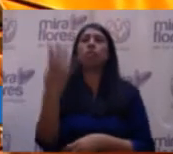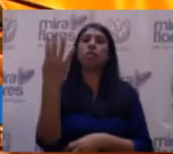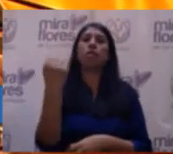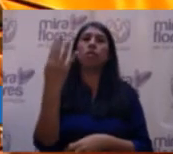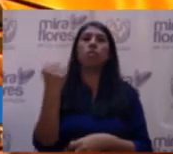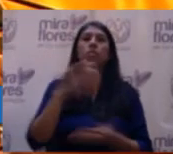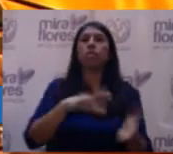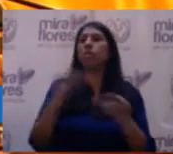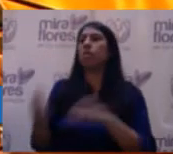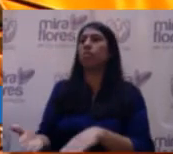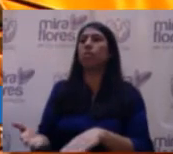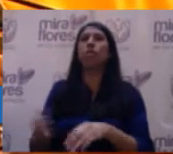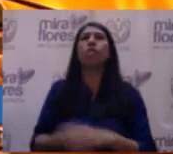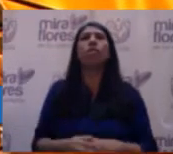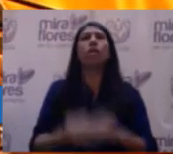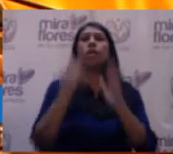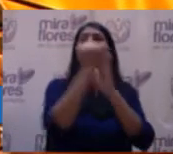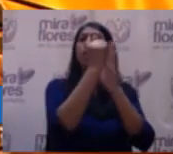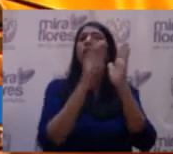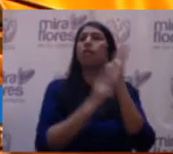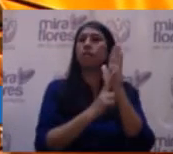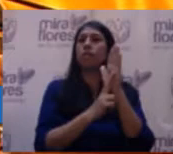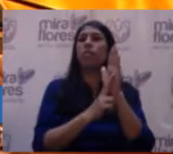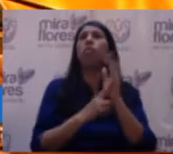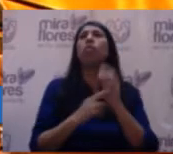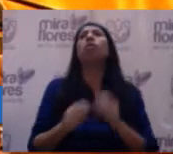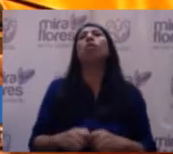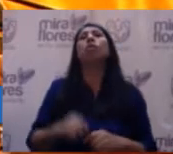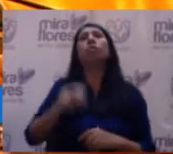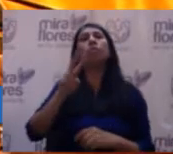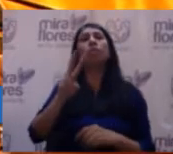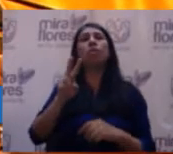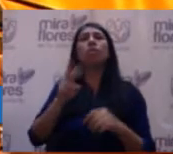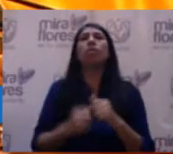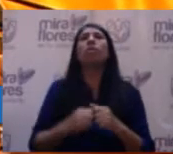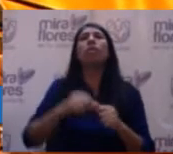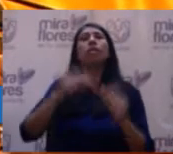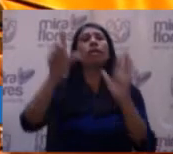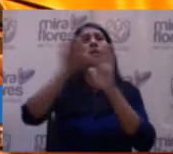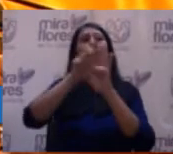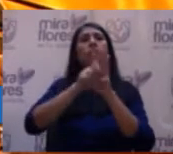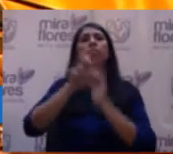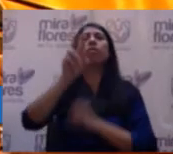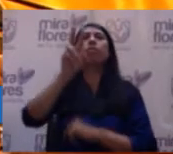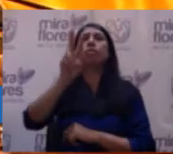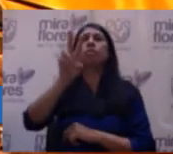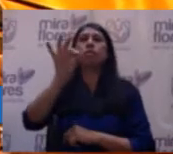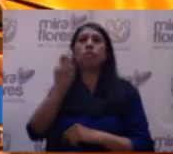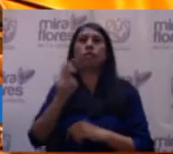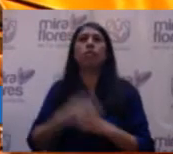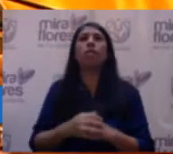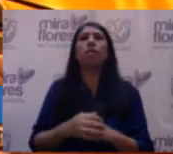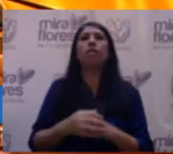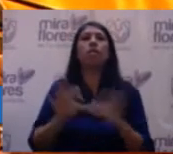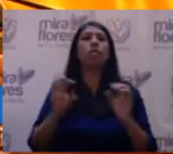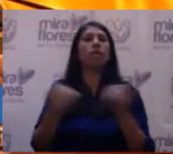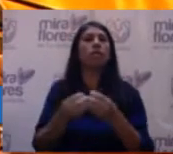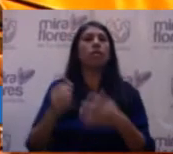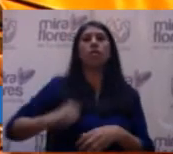de fallecimiento establecida en el artículo 22, numeral 1 de la Ley 27.972, Ley Orgánica de